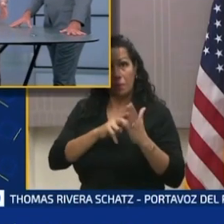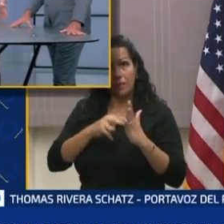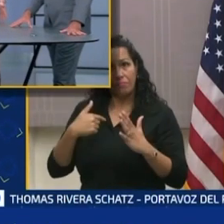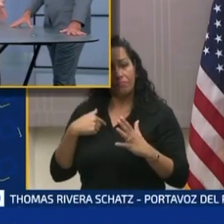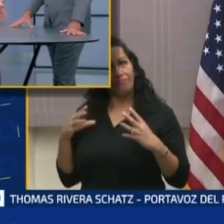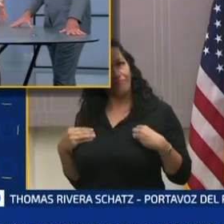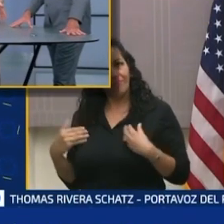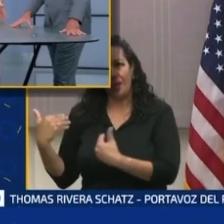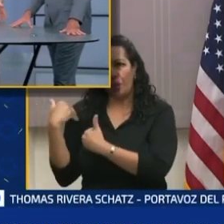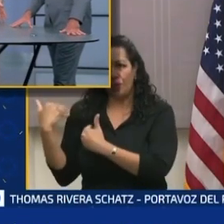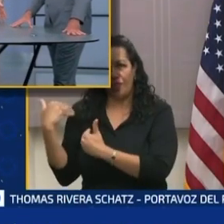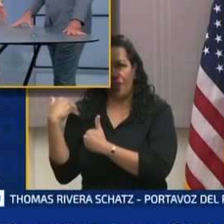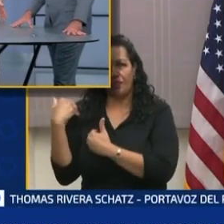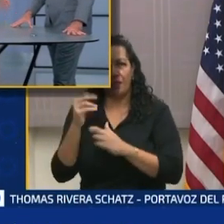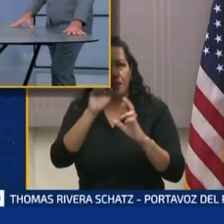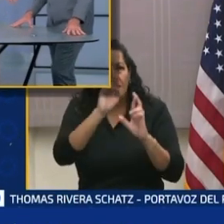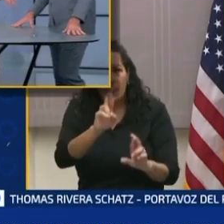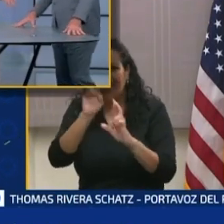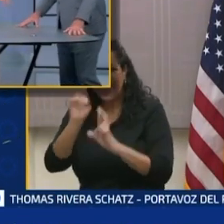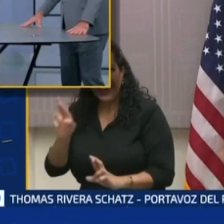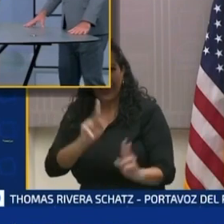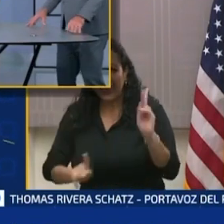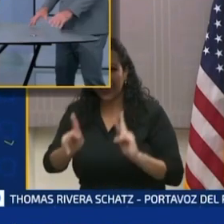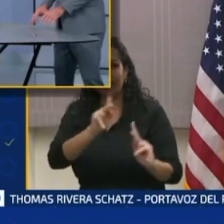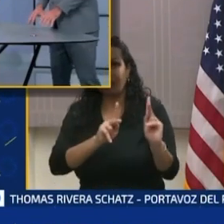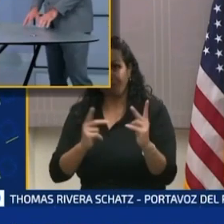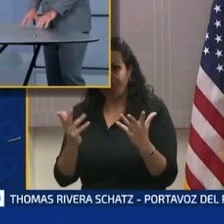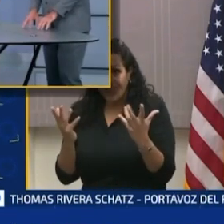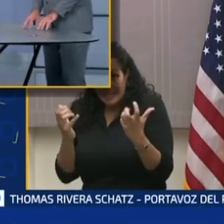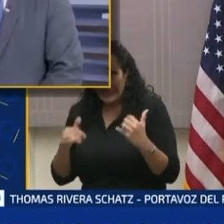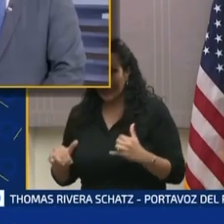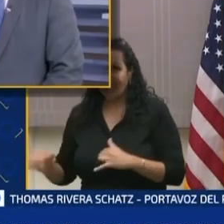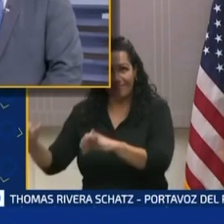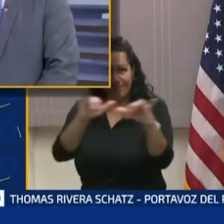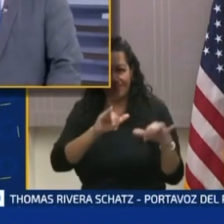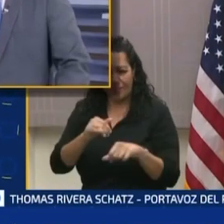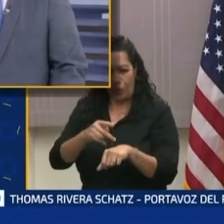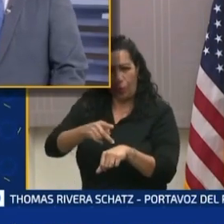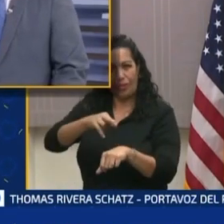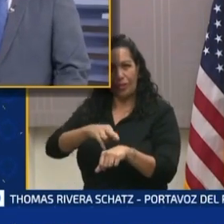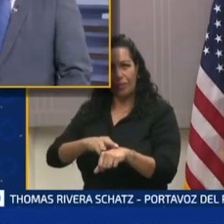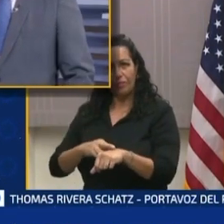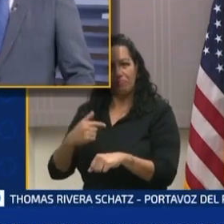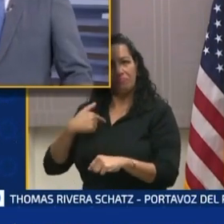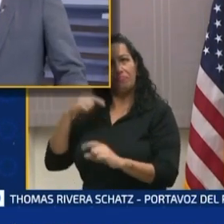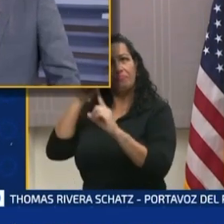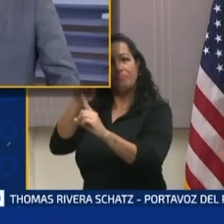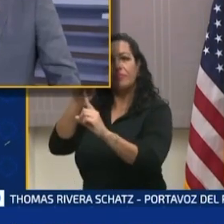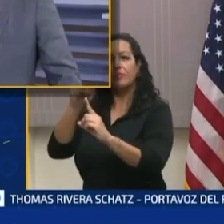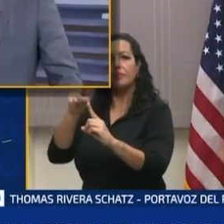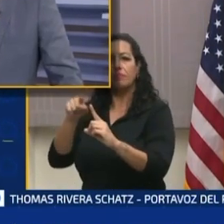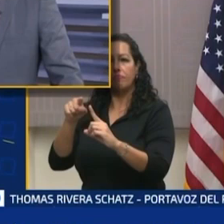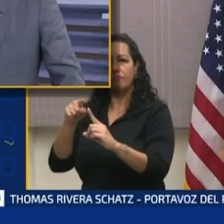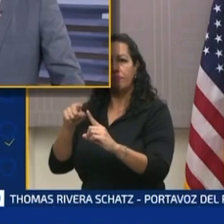Josué Colón como director ejecutivo de la Autoridad de Energía Eléctrica. ¿Su reacción al respecto? Bueno, comienza a verse algún cambio. El cambio